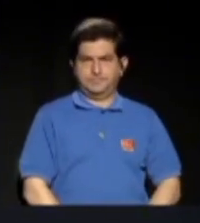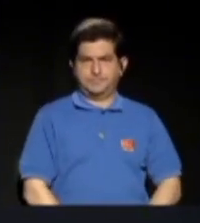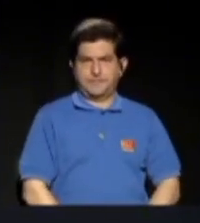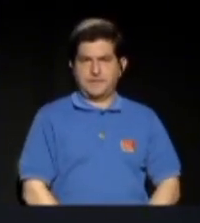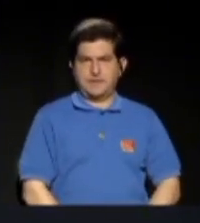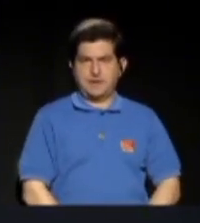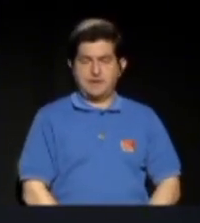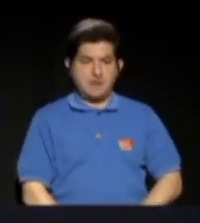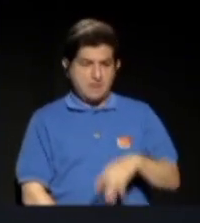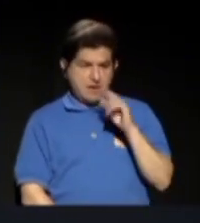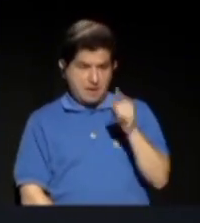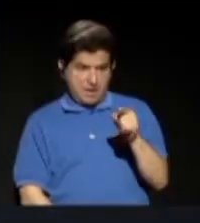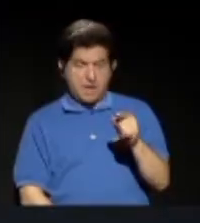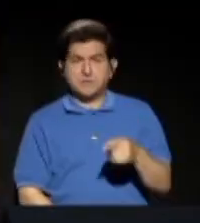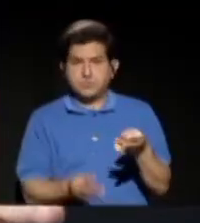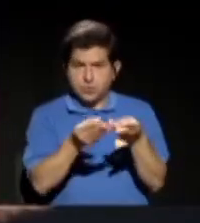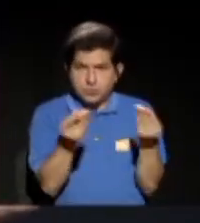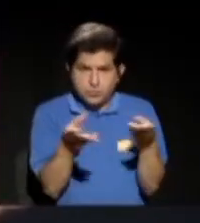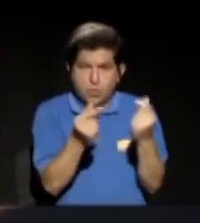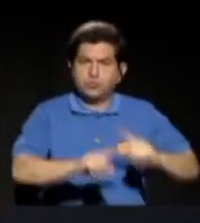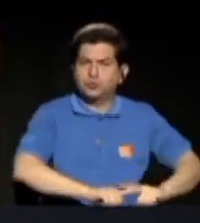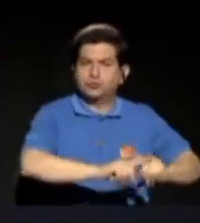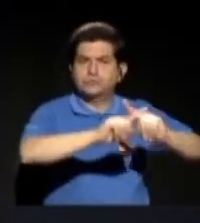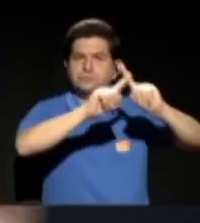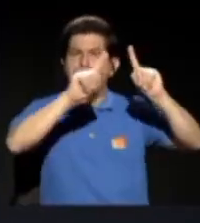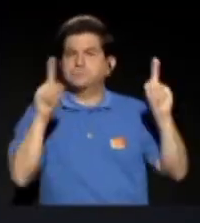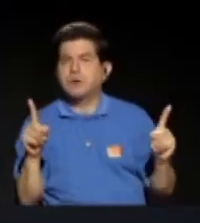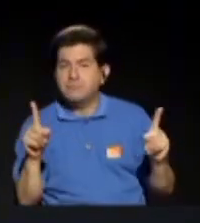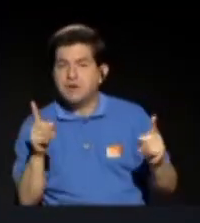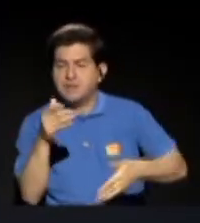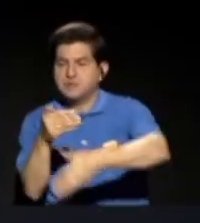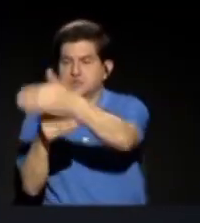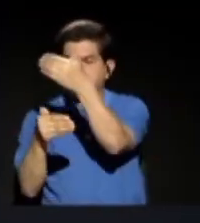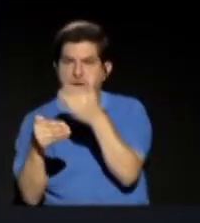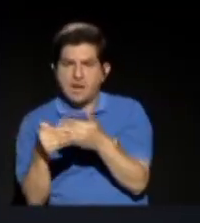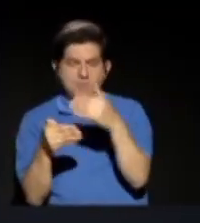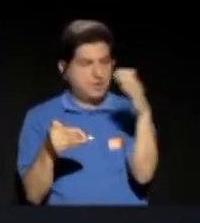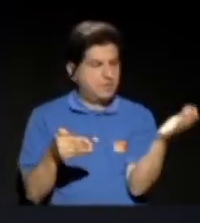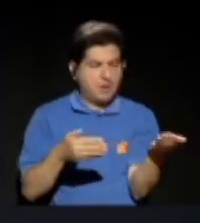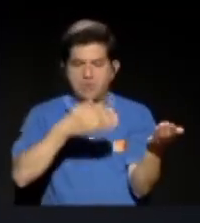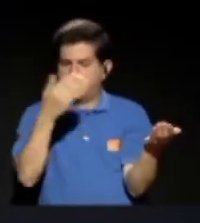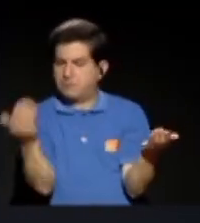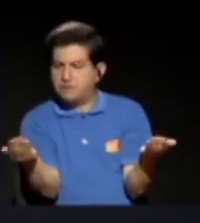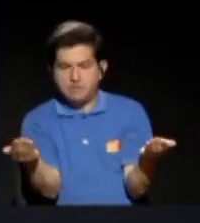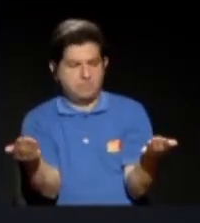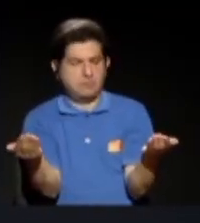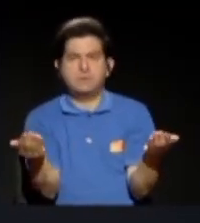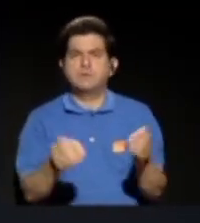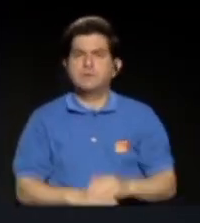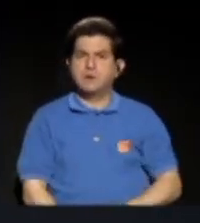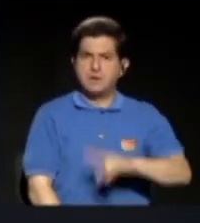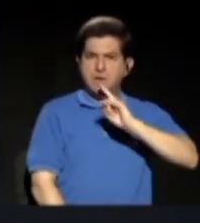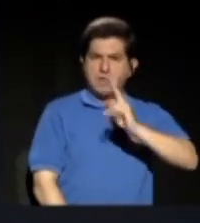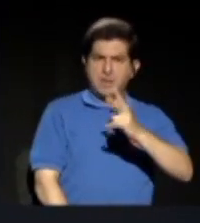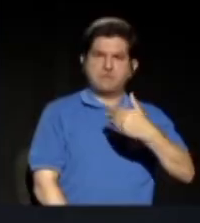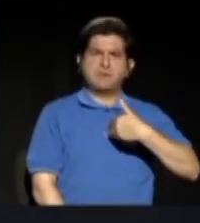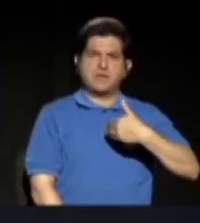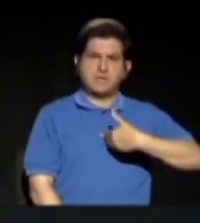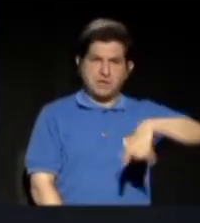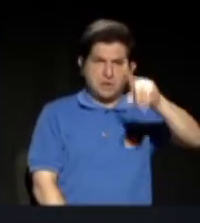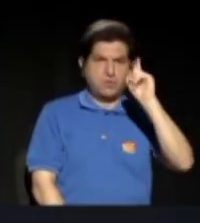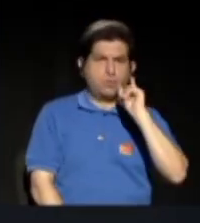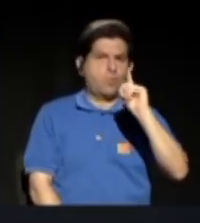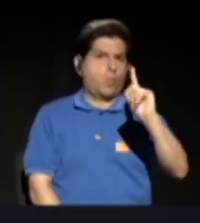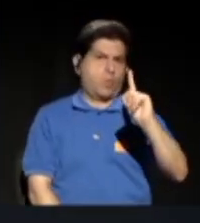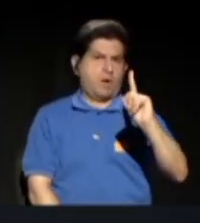en que esta canasta es diferente de la anterior, y en realidad hay una de ellas